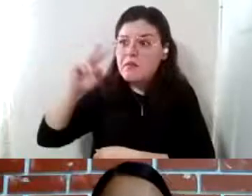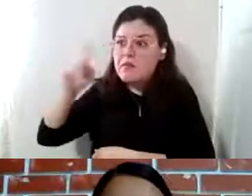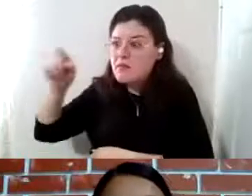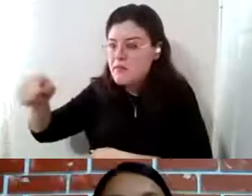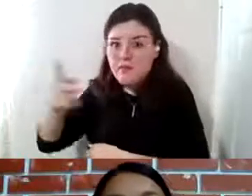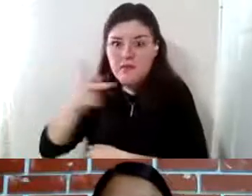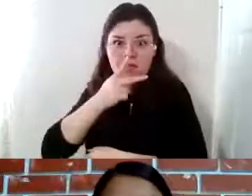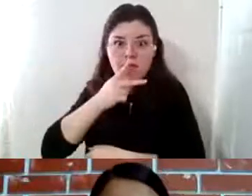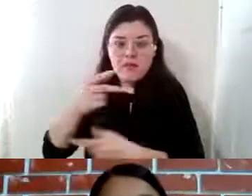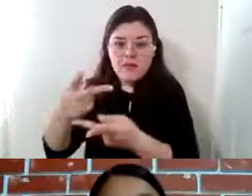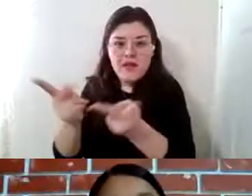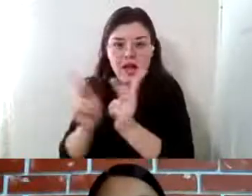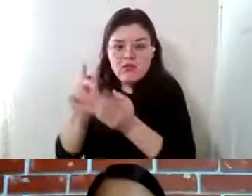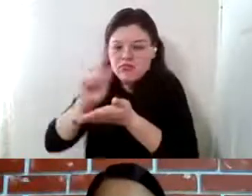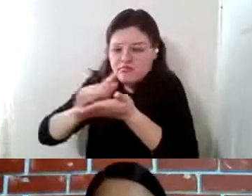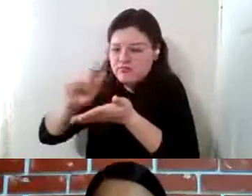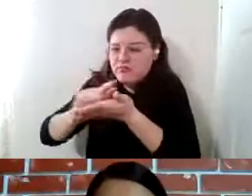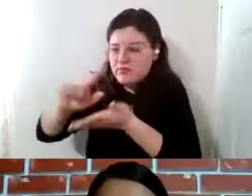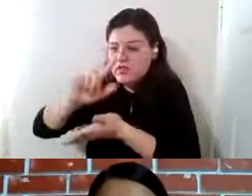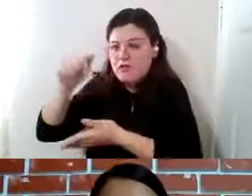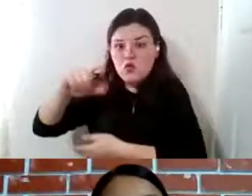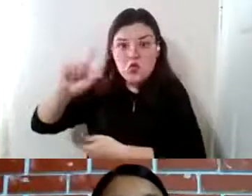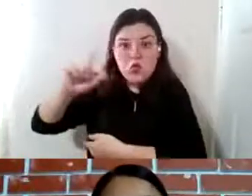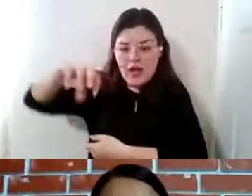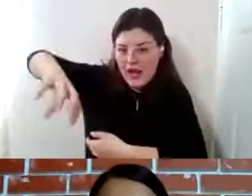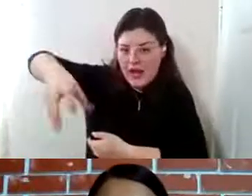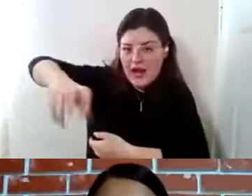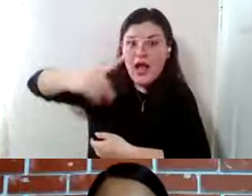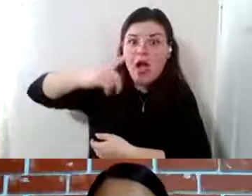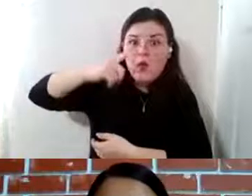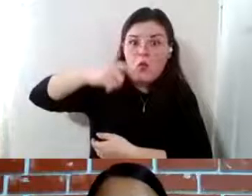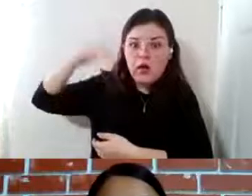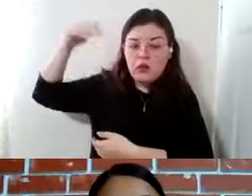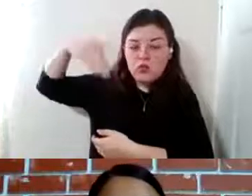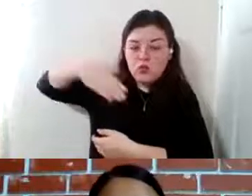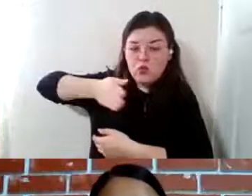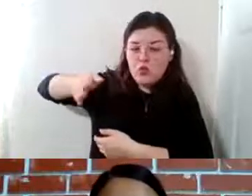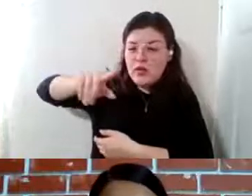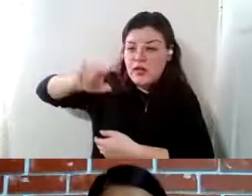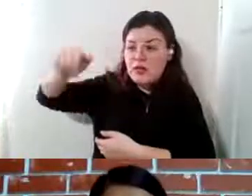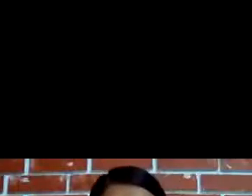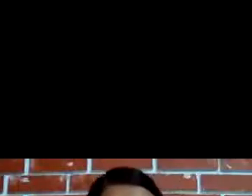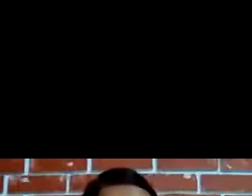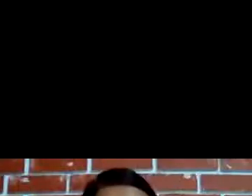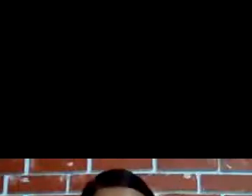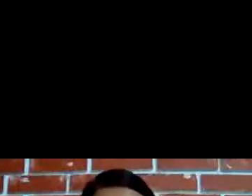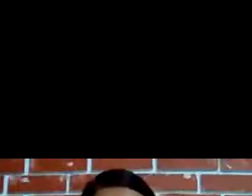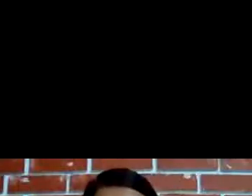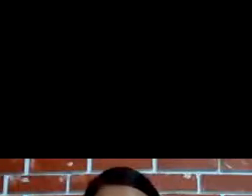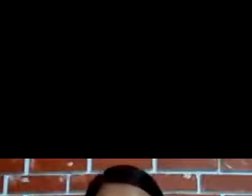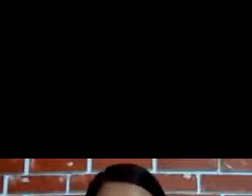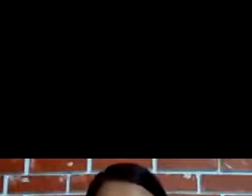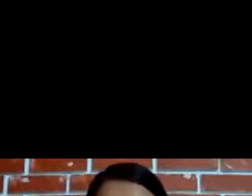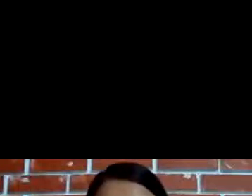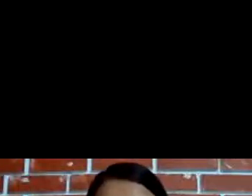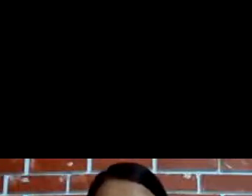cocina y cuando él abre la llave del fregadero, el delfín tiene que volver a convertirse en Estela para no caerse